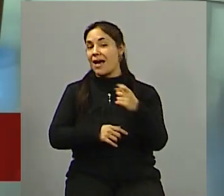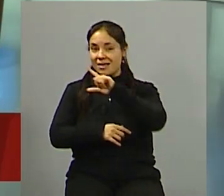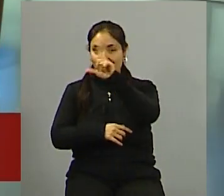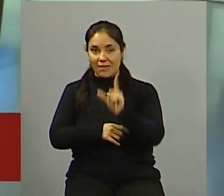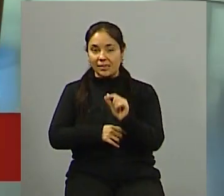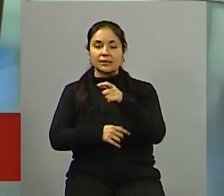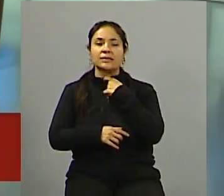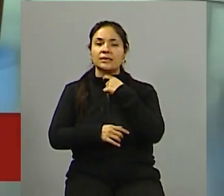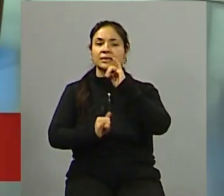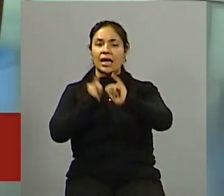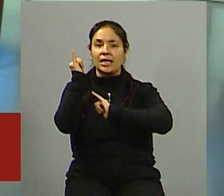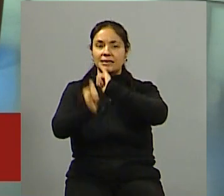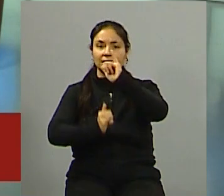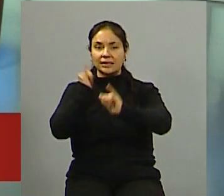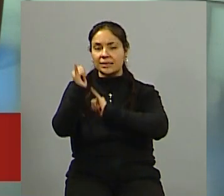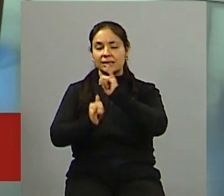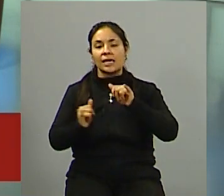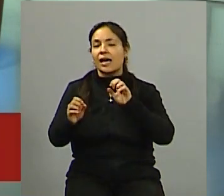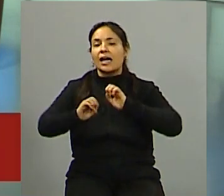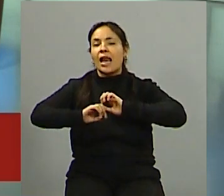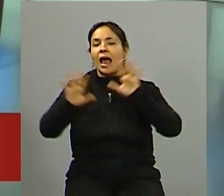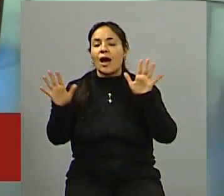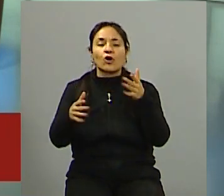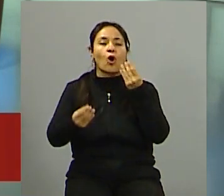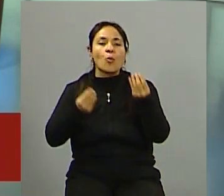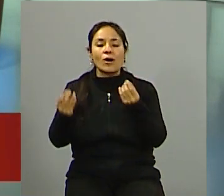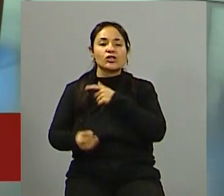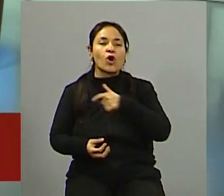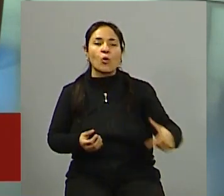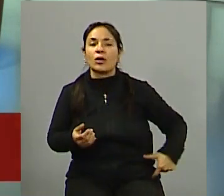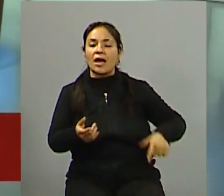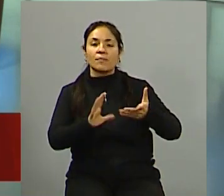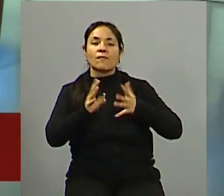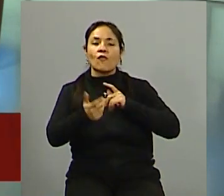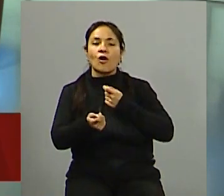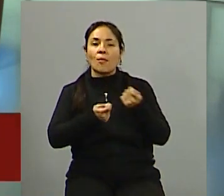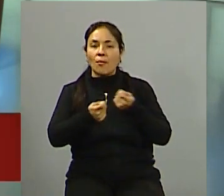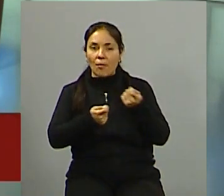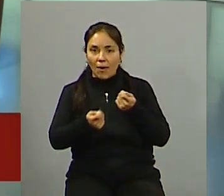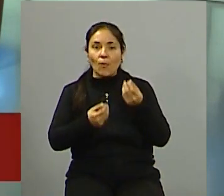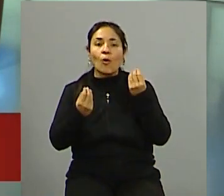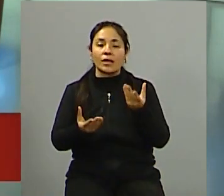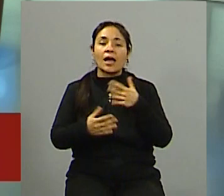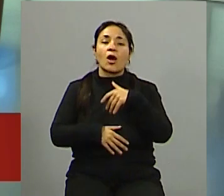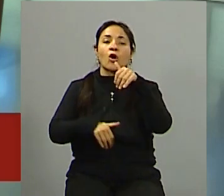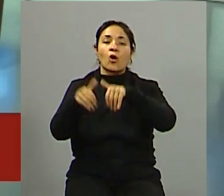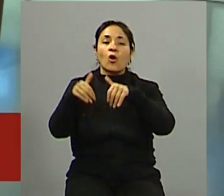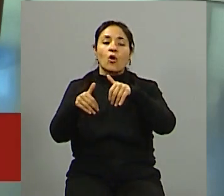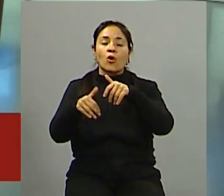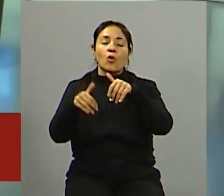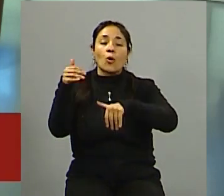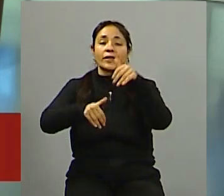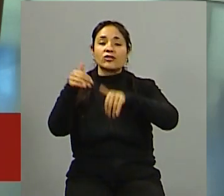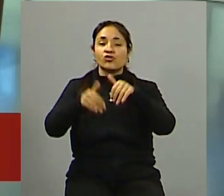aclarar un poco cómo es el panorama, digamos, el sistema de gobierno español, porque la elección del gobierno es diferente, ¿no? O claro, cómo